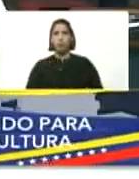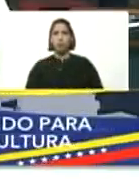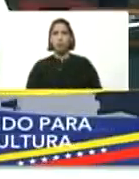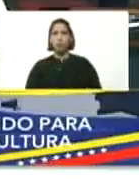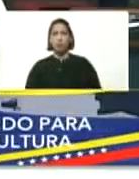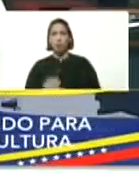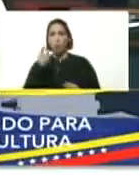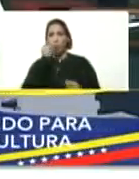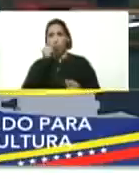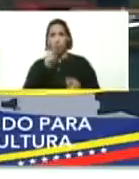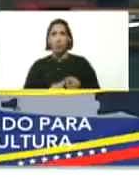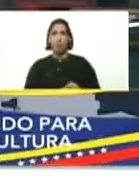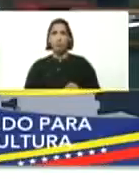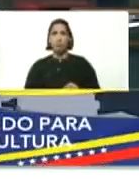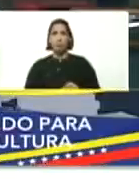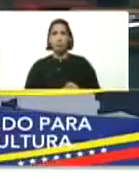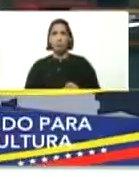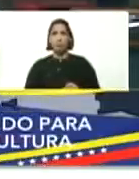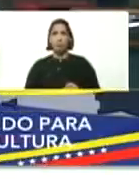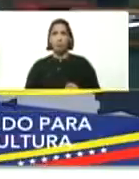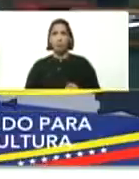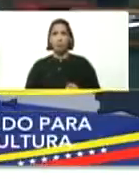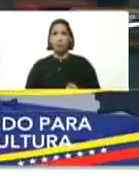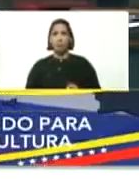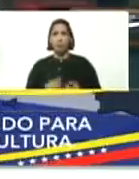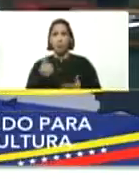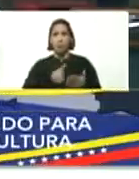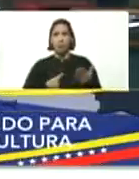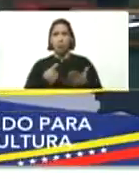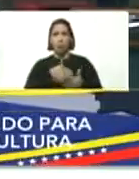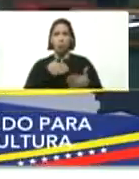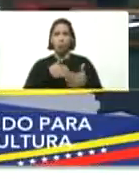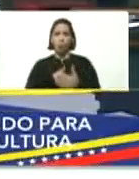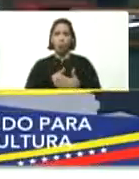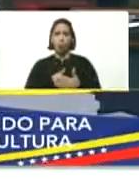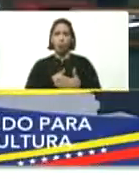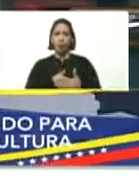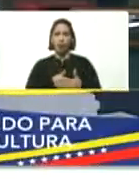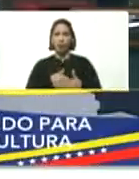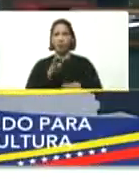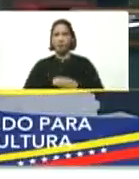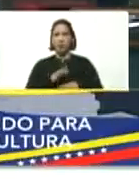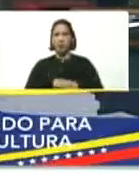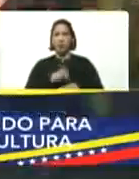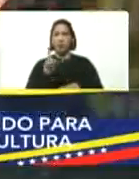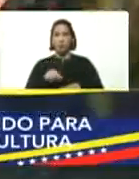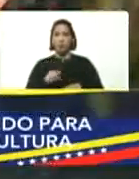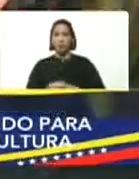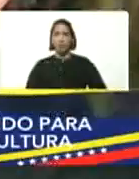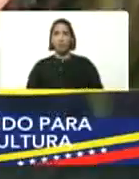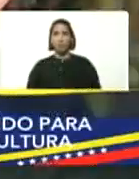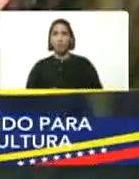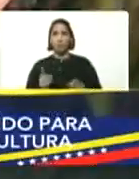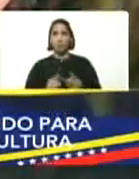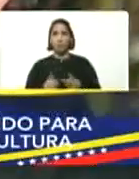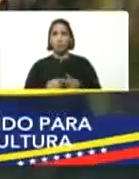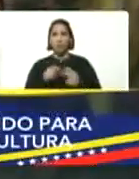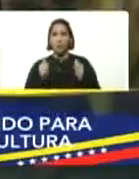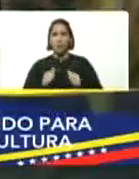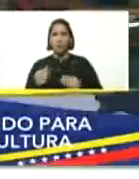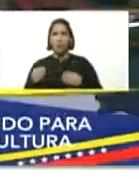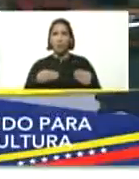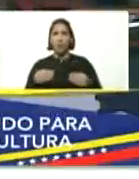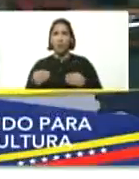Mohamed Guigua, con su obra Mi dibujo contra lo que va emergiendo. Y Mimre Cuaida, artista